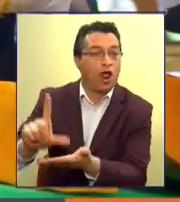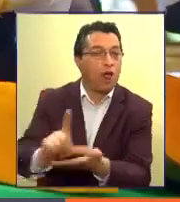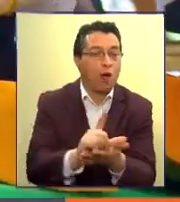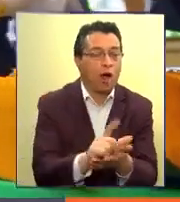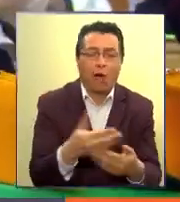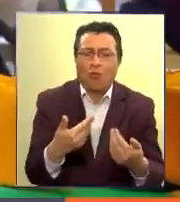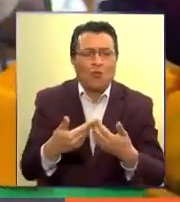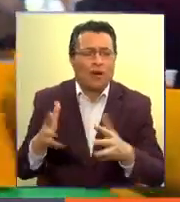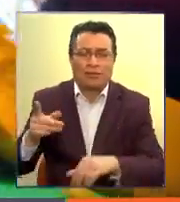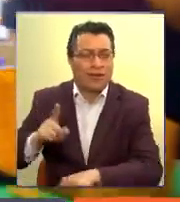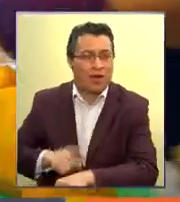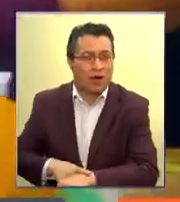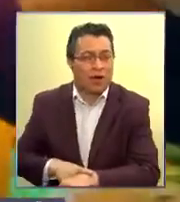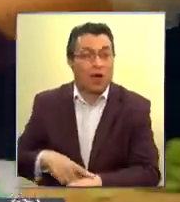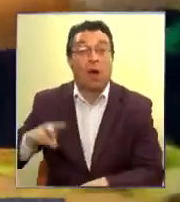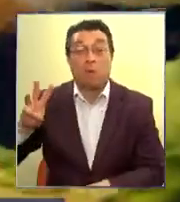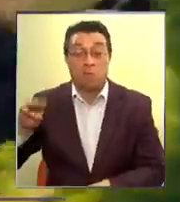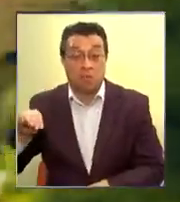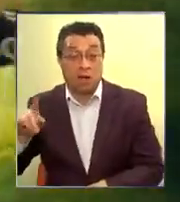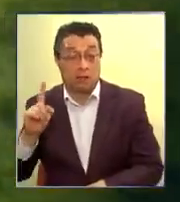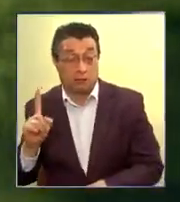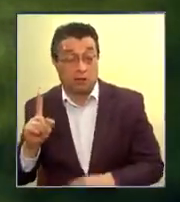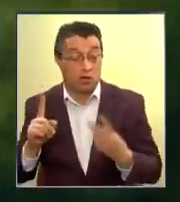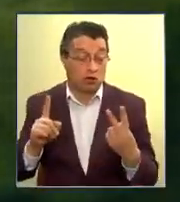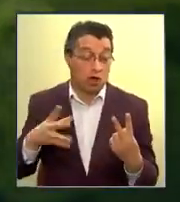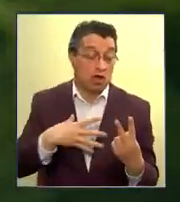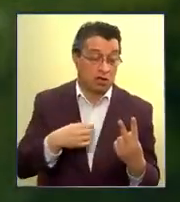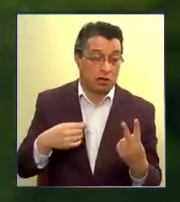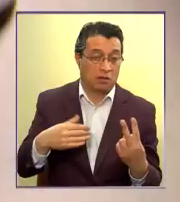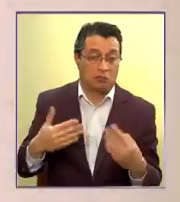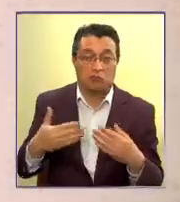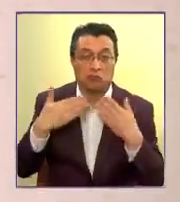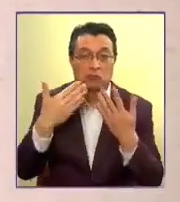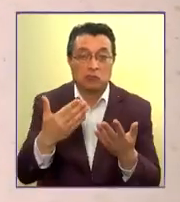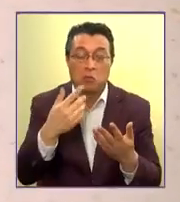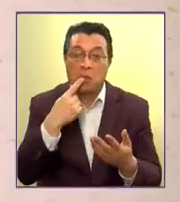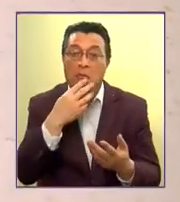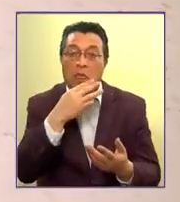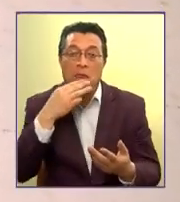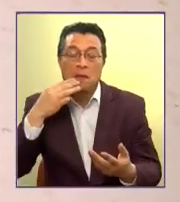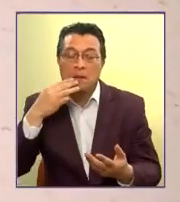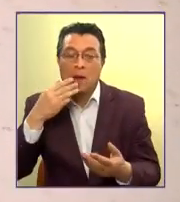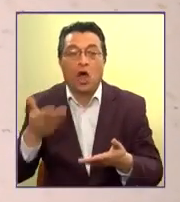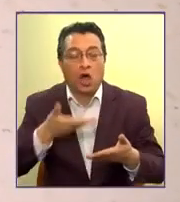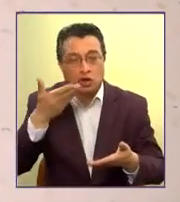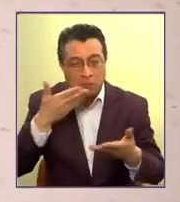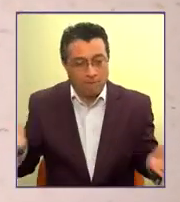de una mamá y sus dos hijas que están cambiando el gusto por tomar sopa.